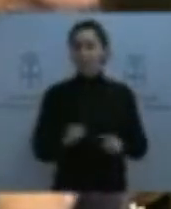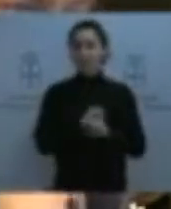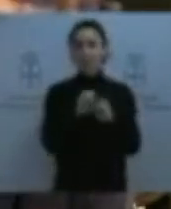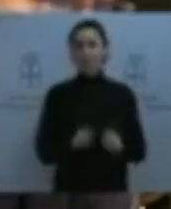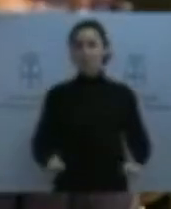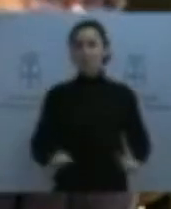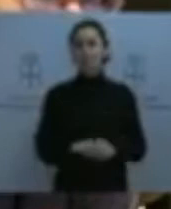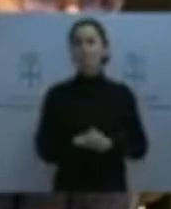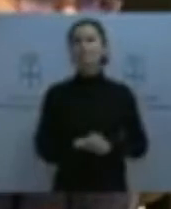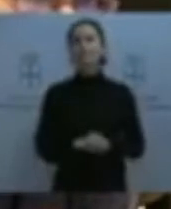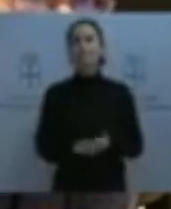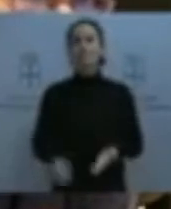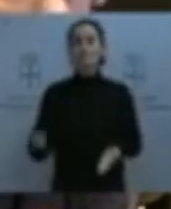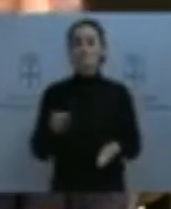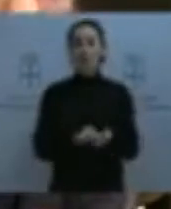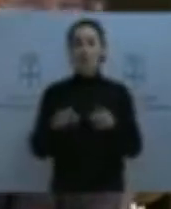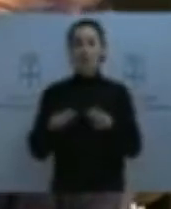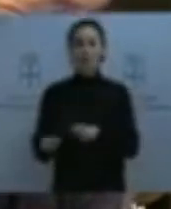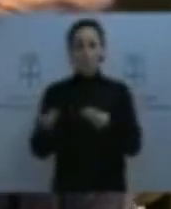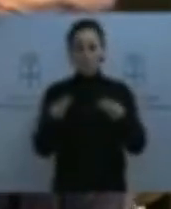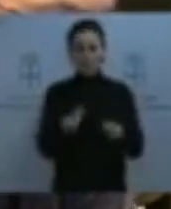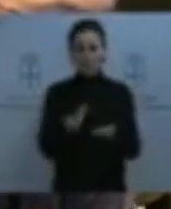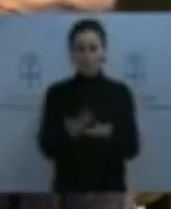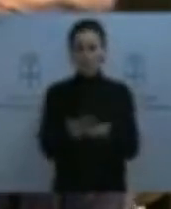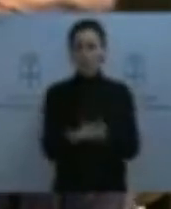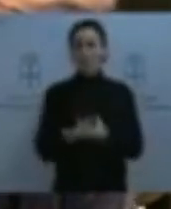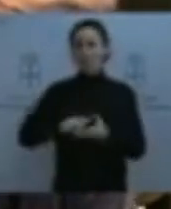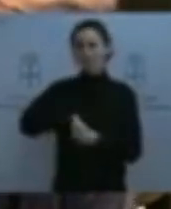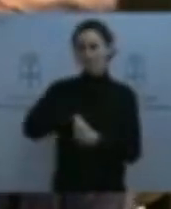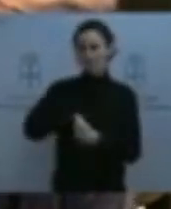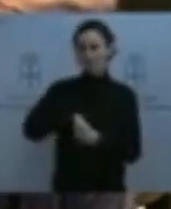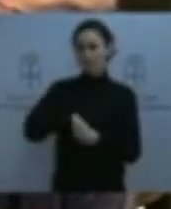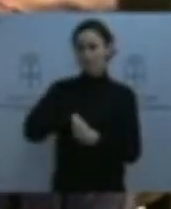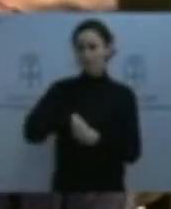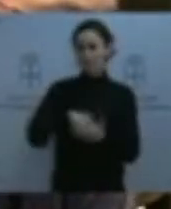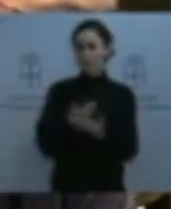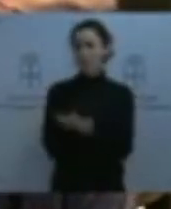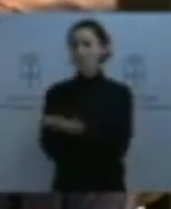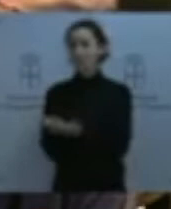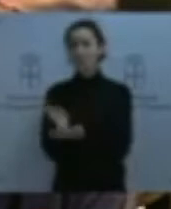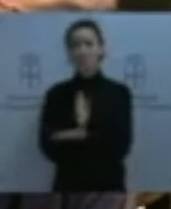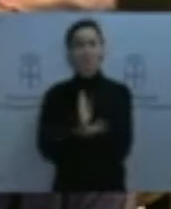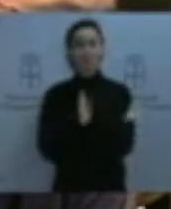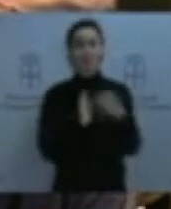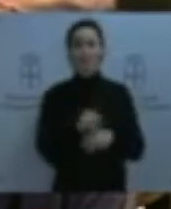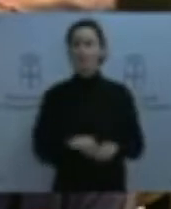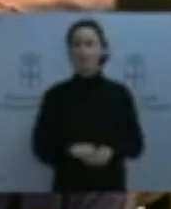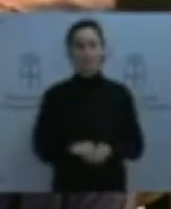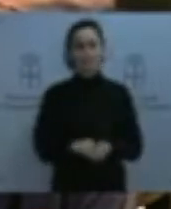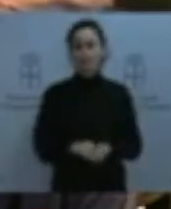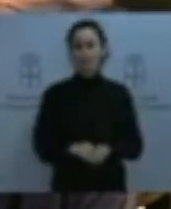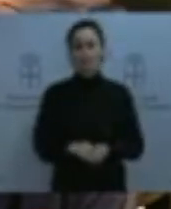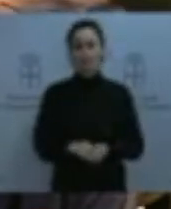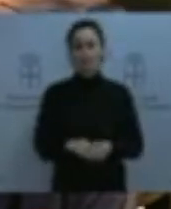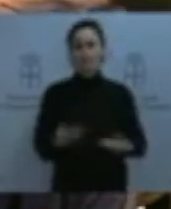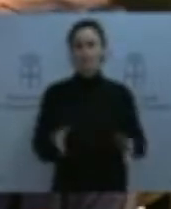Pero es más, la documentación justificativa que también pedíamos en esa misma solicitud de información no se nos remitió porque